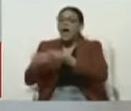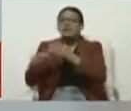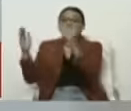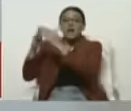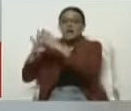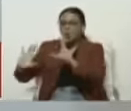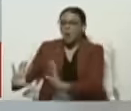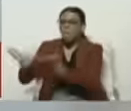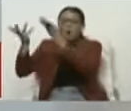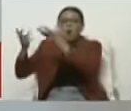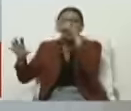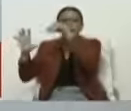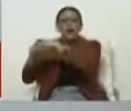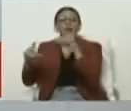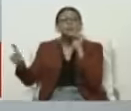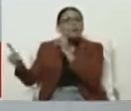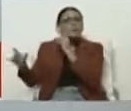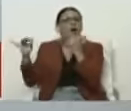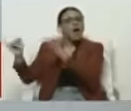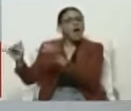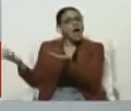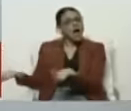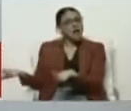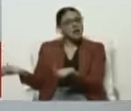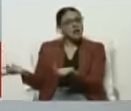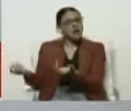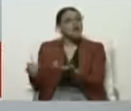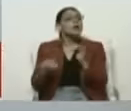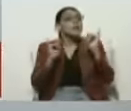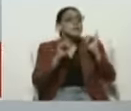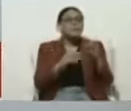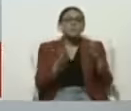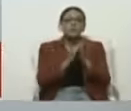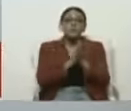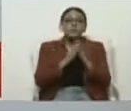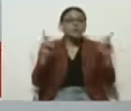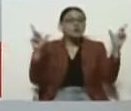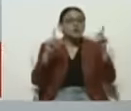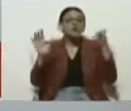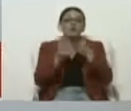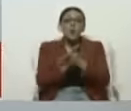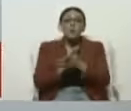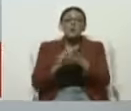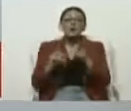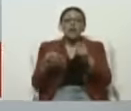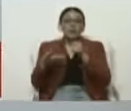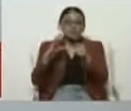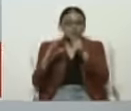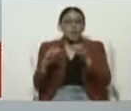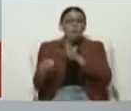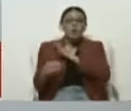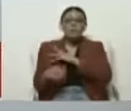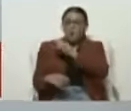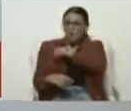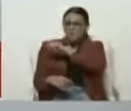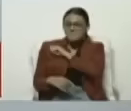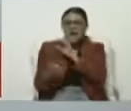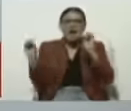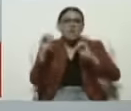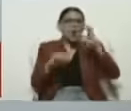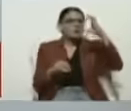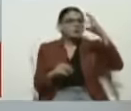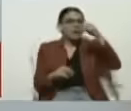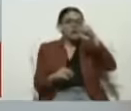allí. Eso que esos medios de comunicación, el País de España, o CNN, o